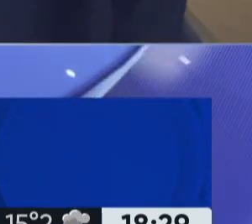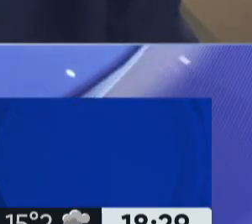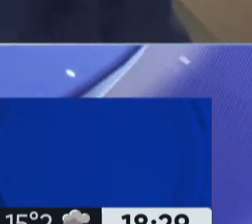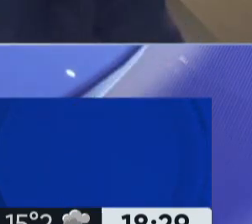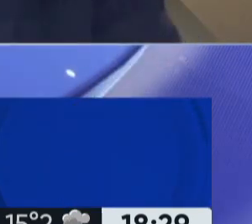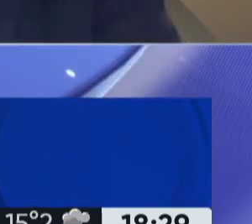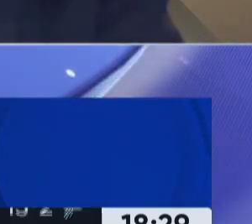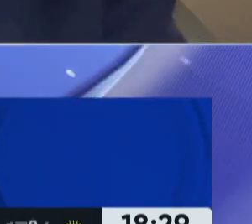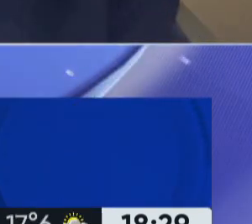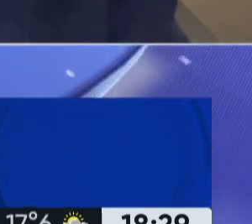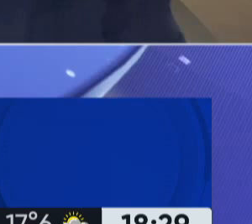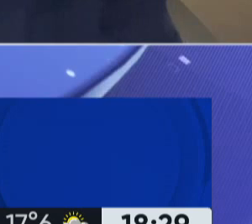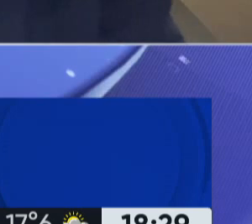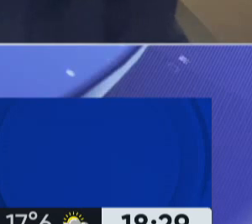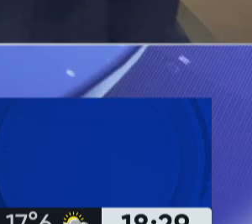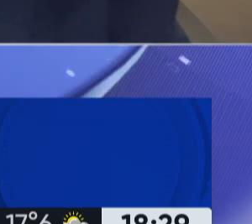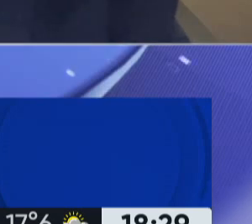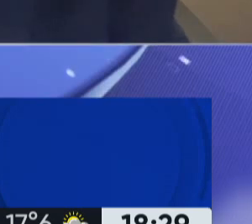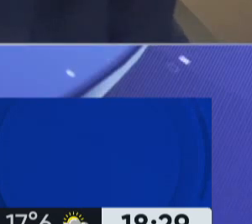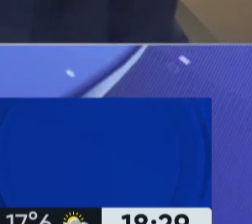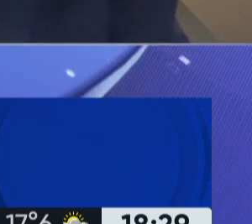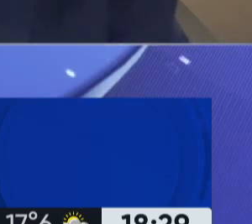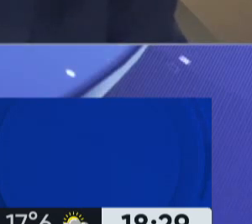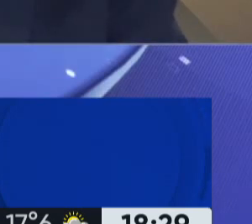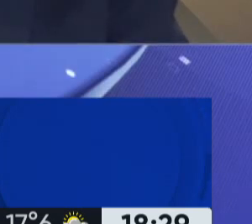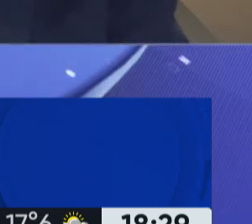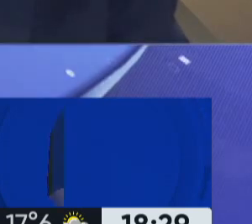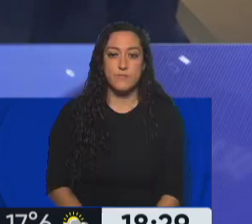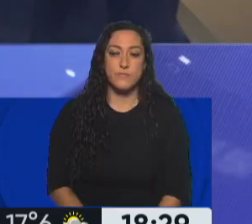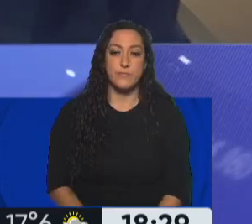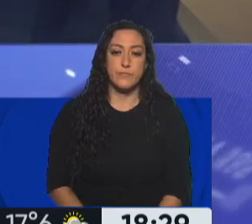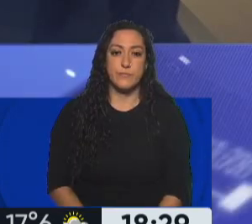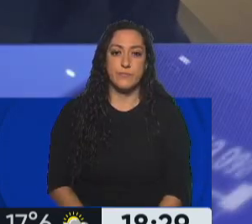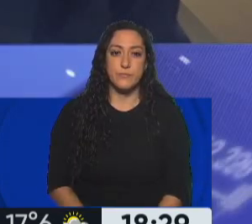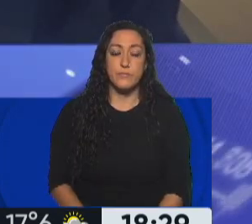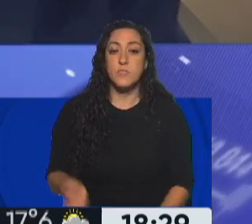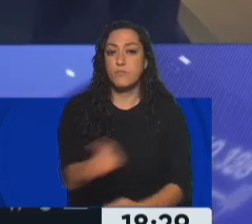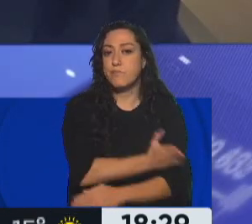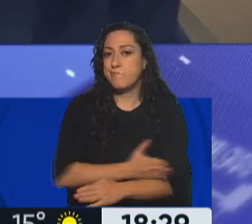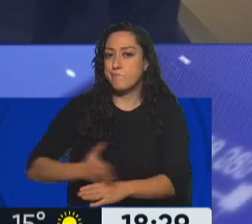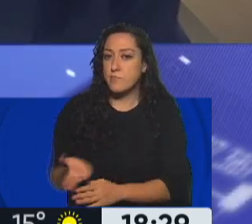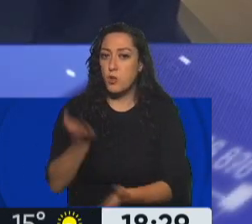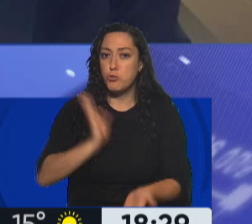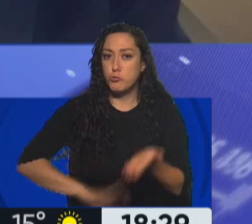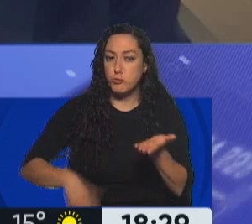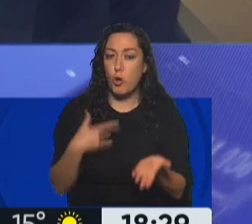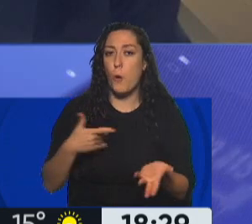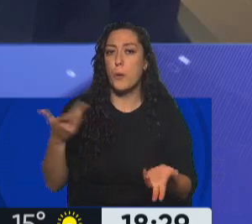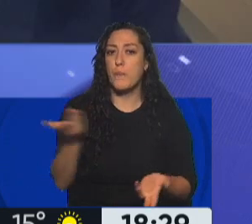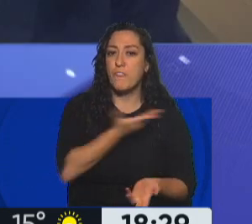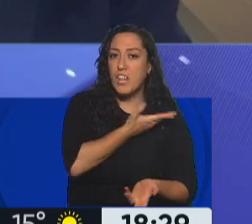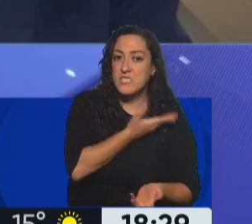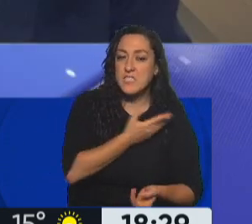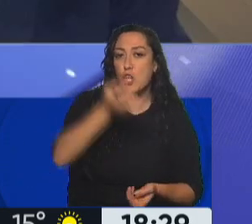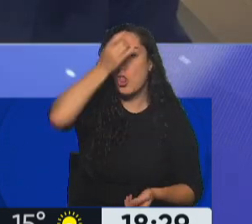recién compartíamos un informe, seguramente allí usted está escuchando esta crónica de lo que ha sido Francisco en